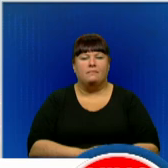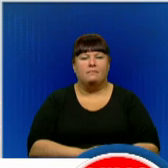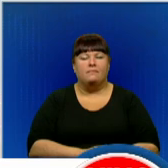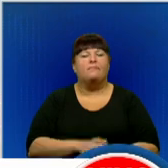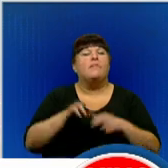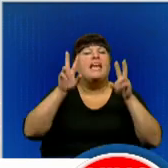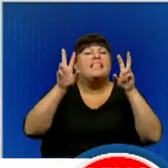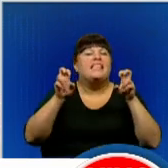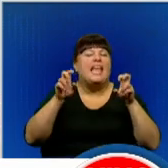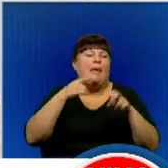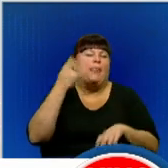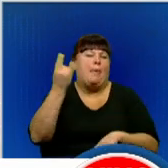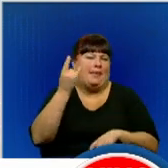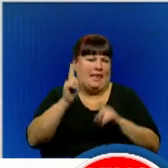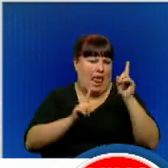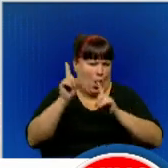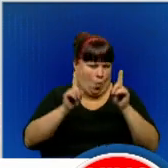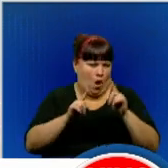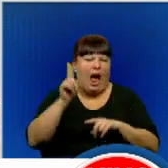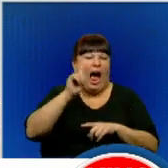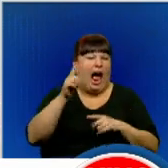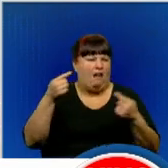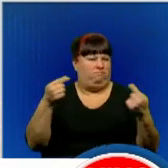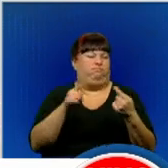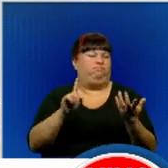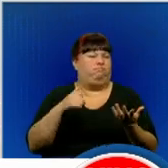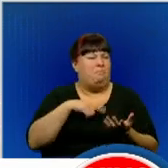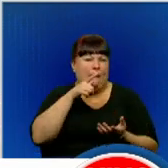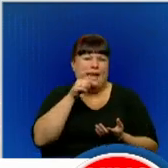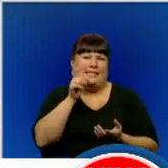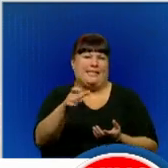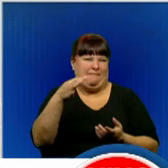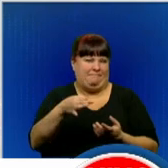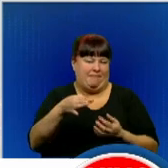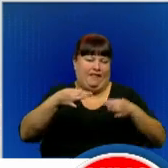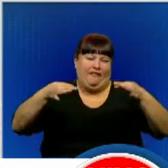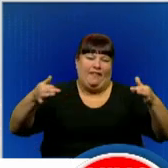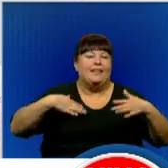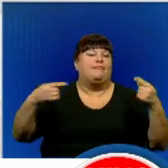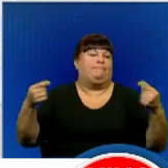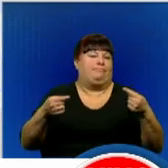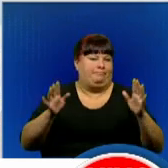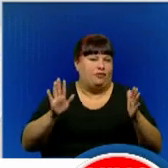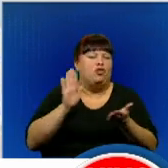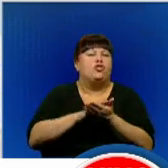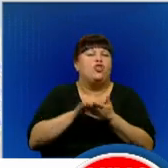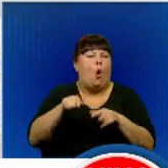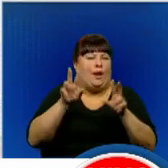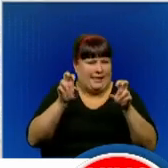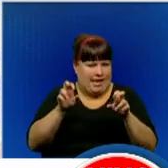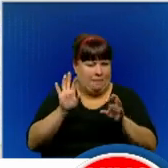el tema de algunas falacias y algunas inconsistencias me parece un término más más diplomático referido a la cuestión